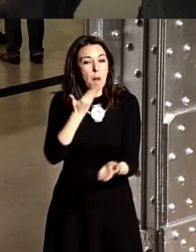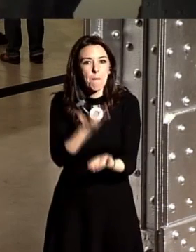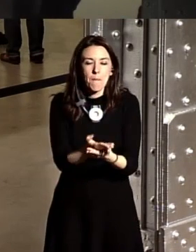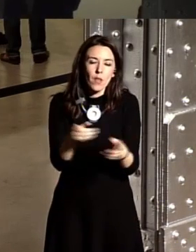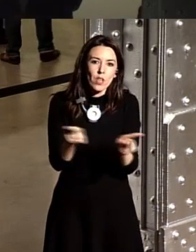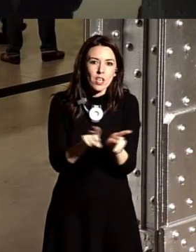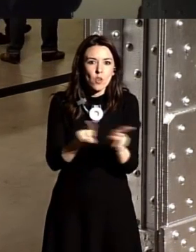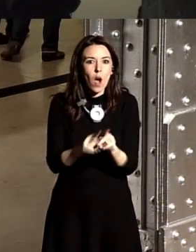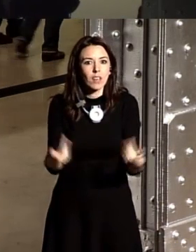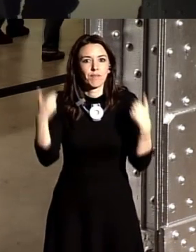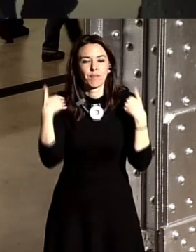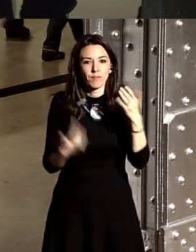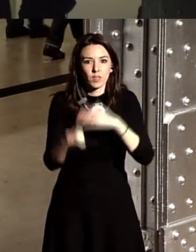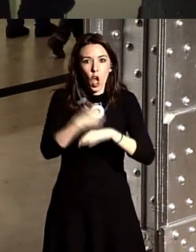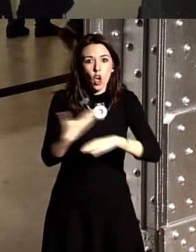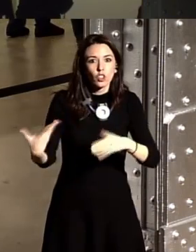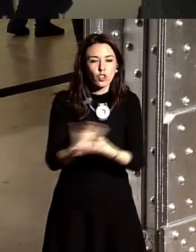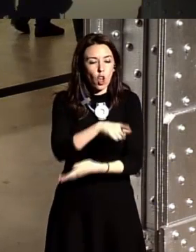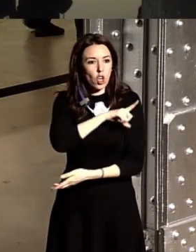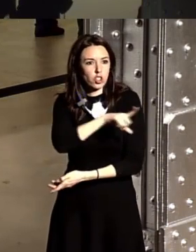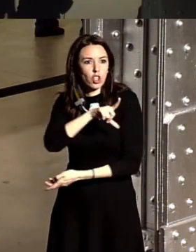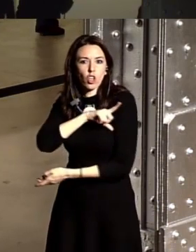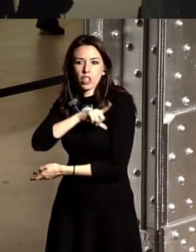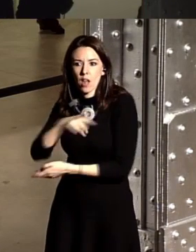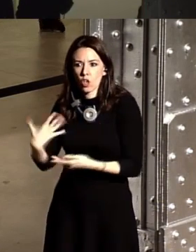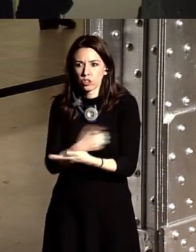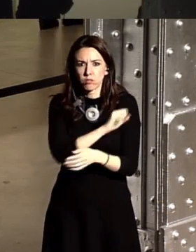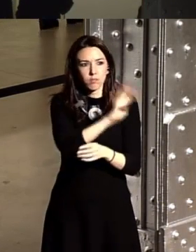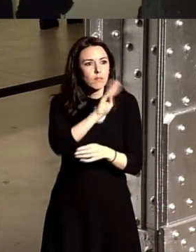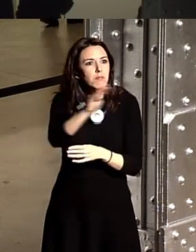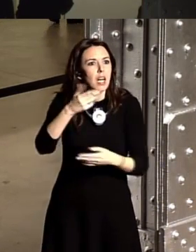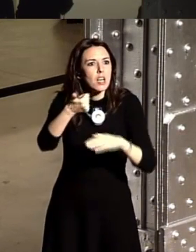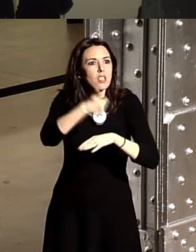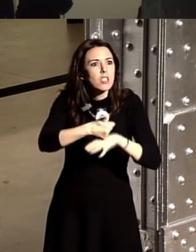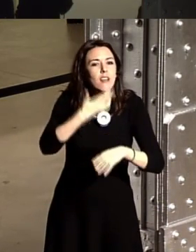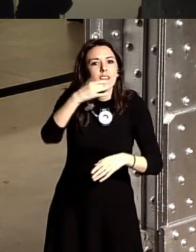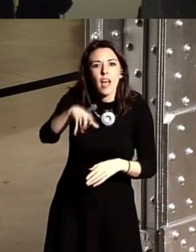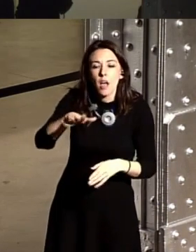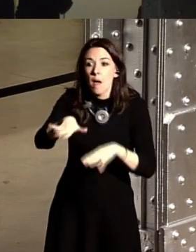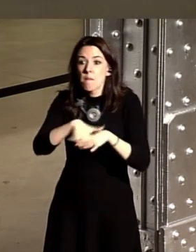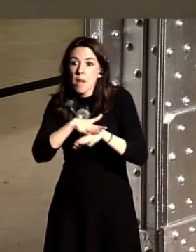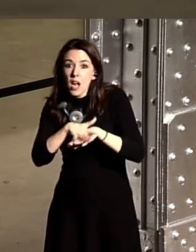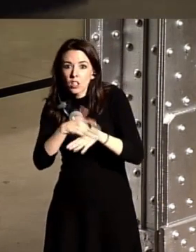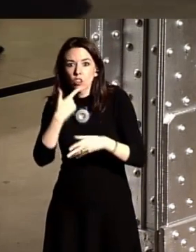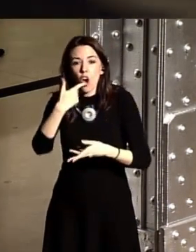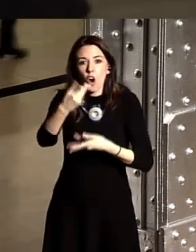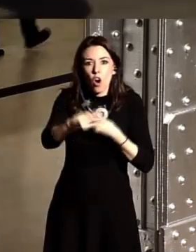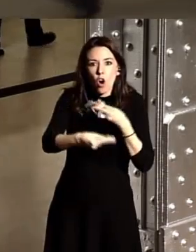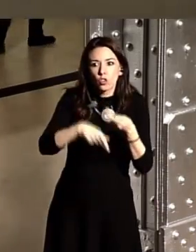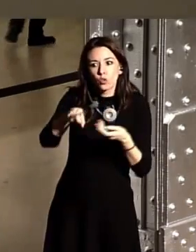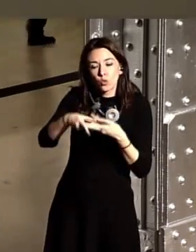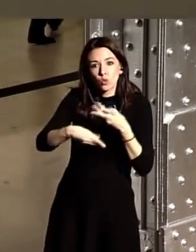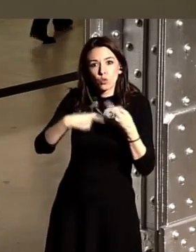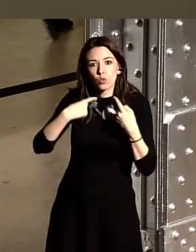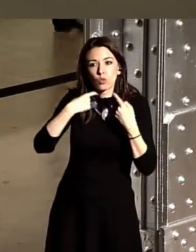el responsable de todos los soldados allí. Y decía, perdón, lo siento que hayas perdido